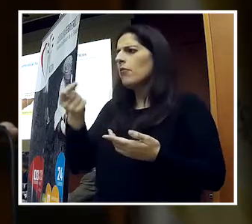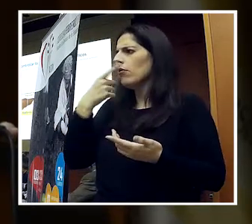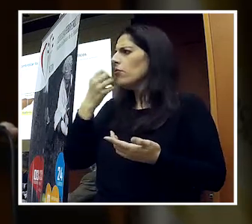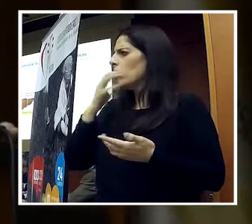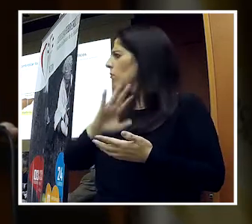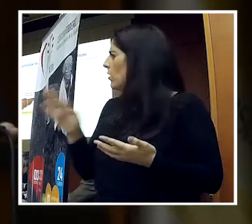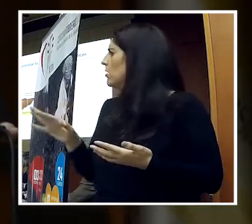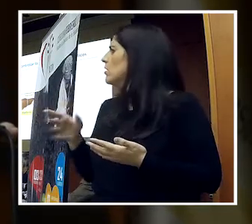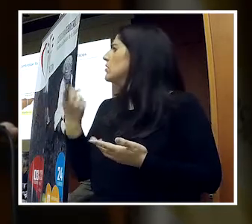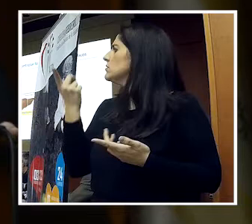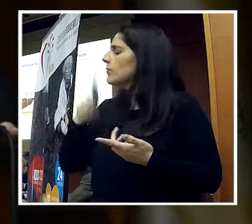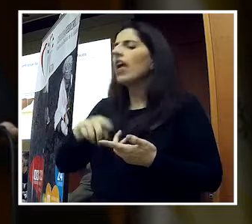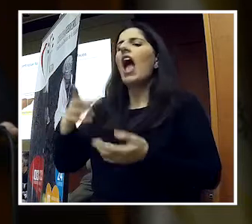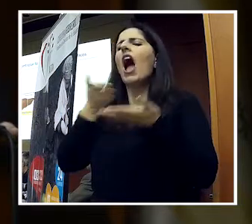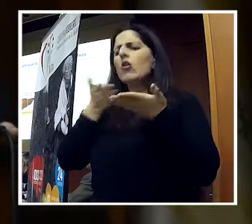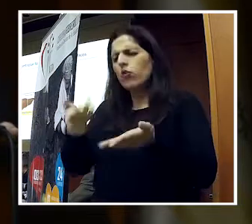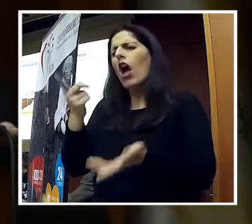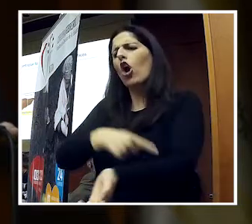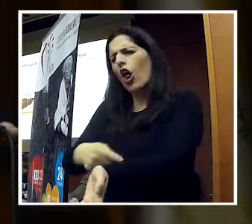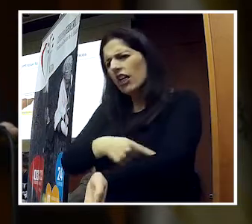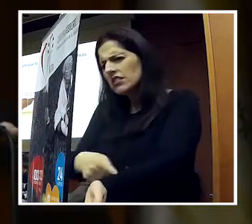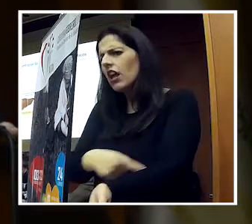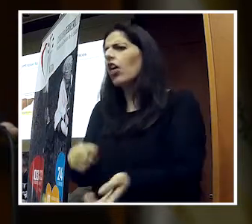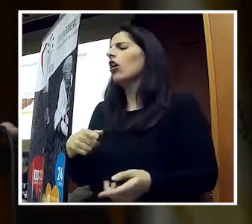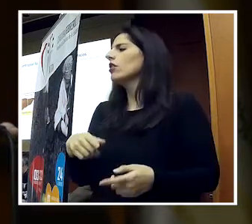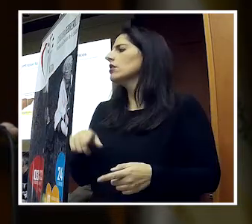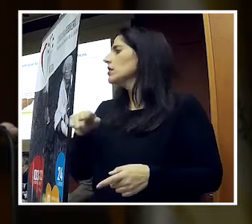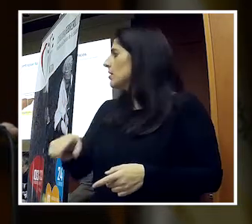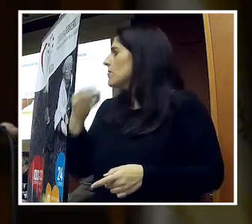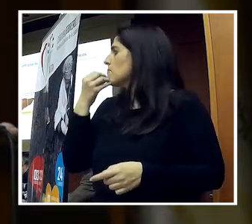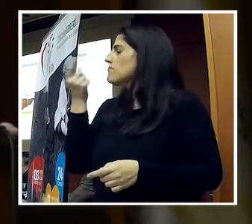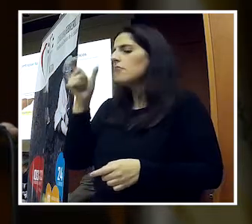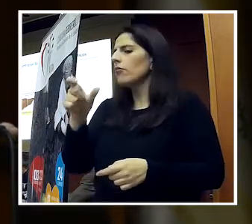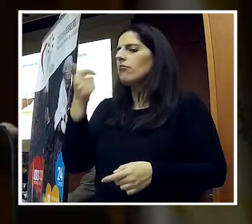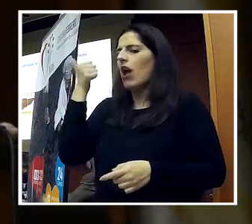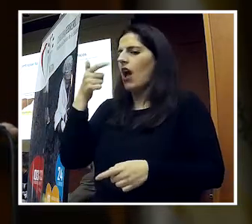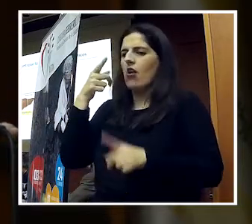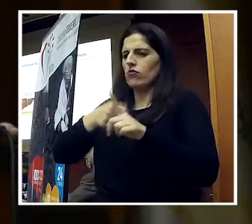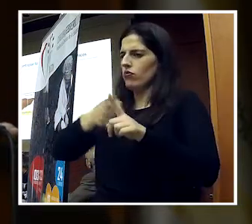mejora el perfil lipídico, porque sigue siendo, el gold estándar sigue siendo el medicamento